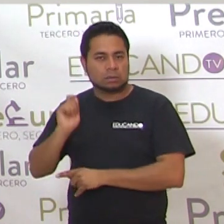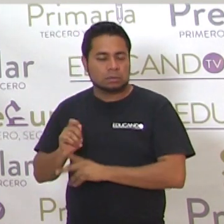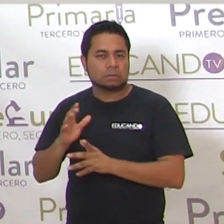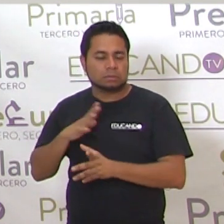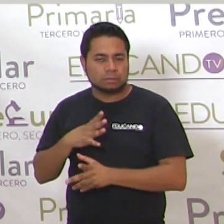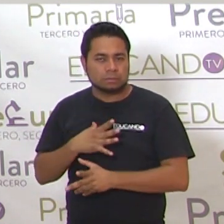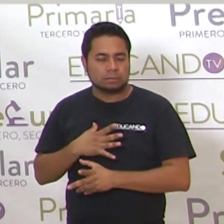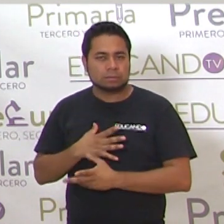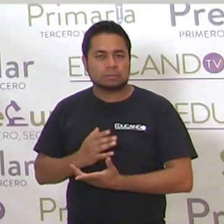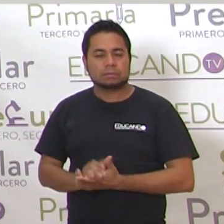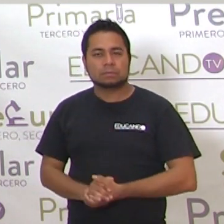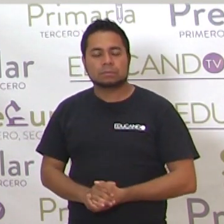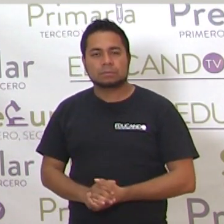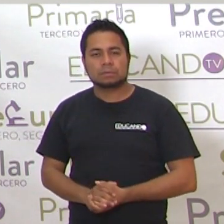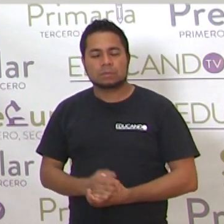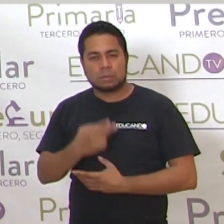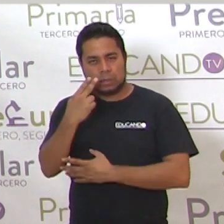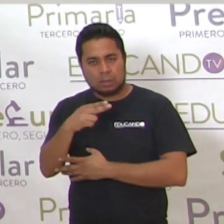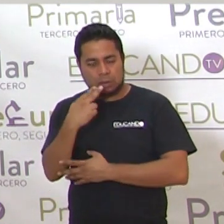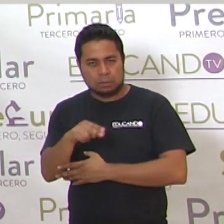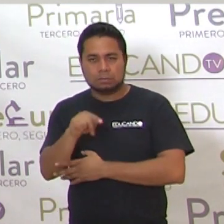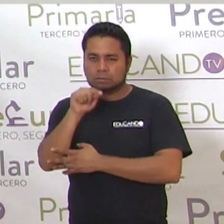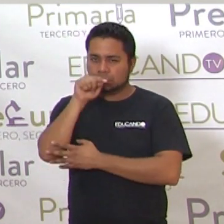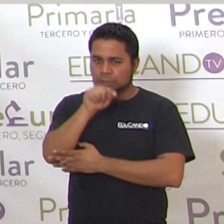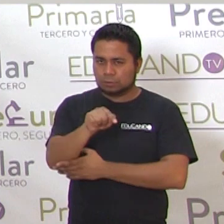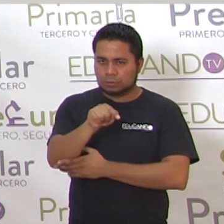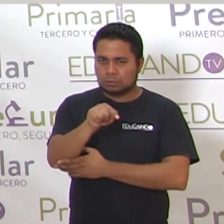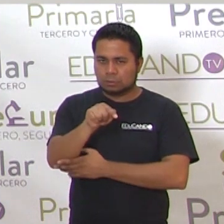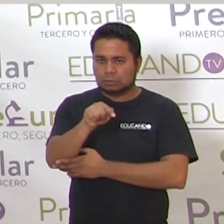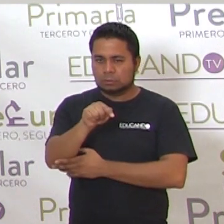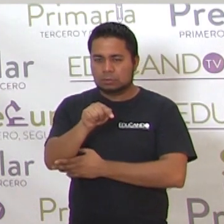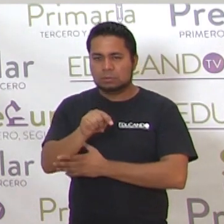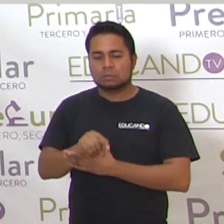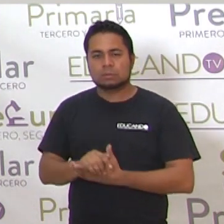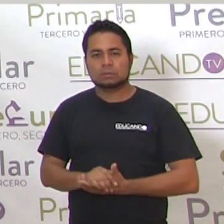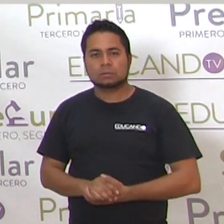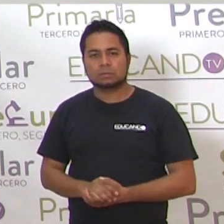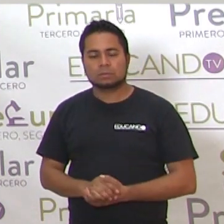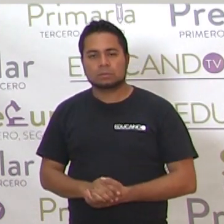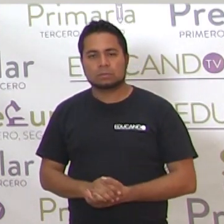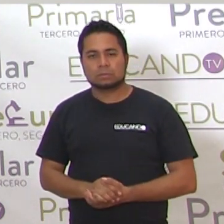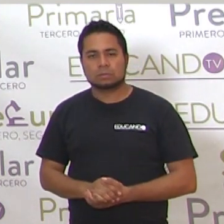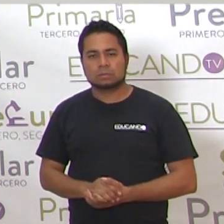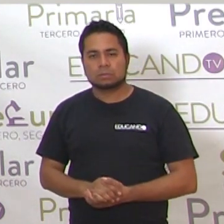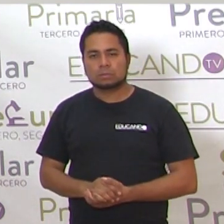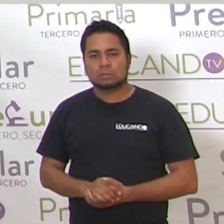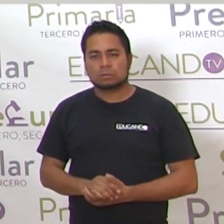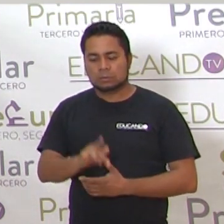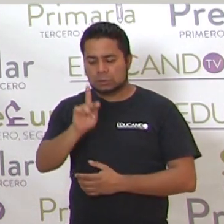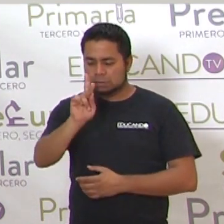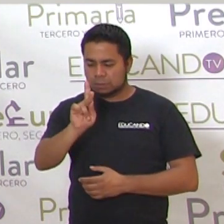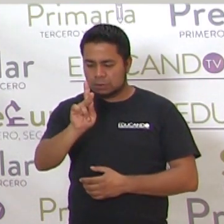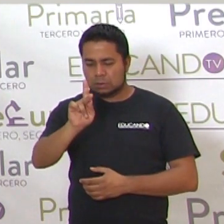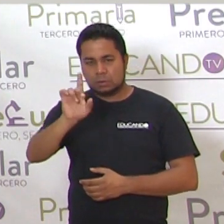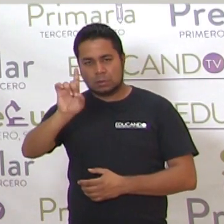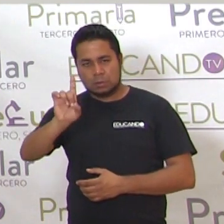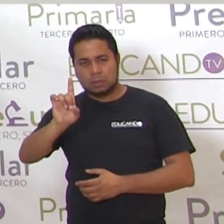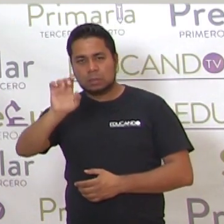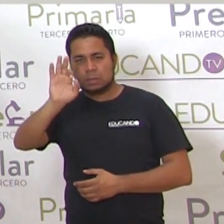como mucha atención benito p d efe